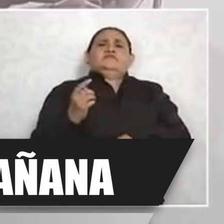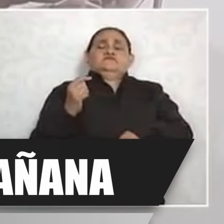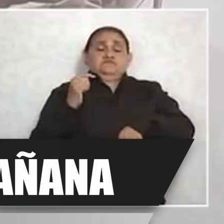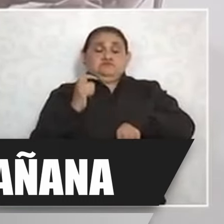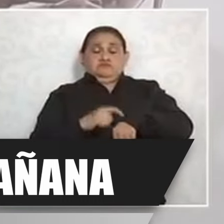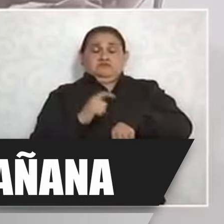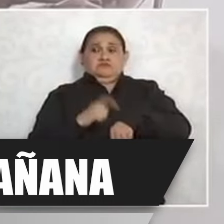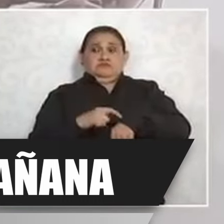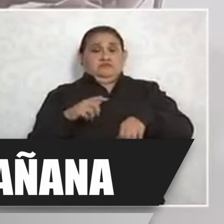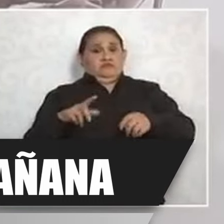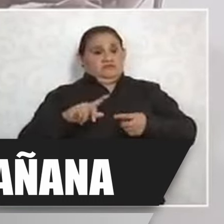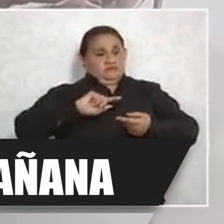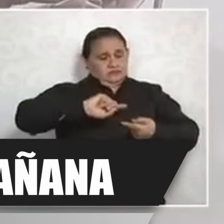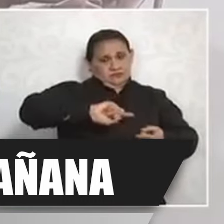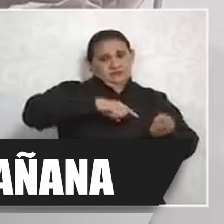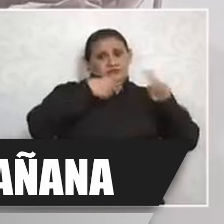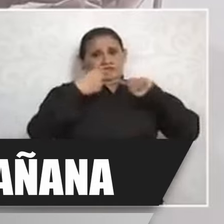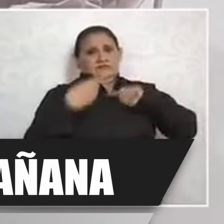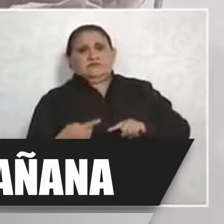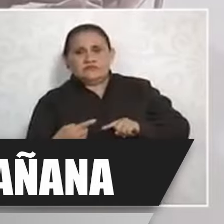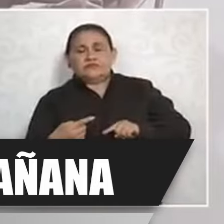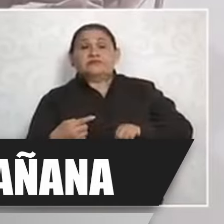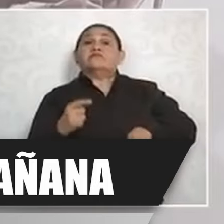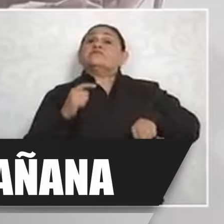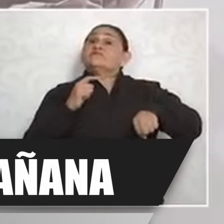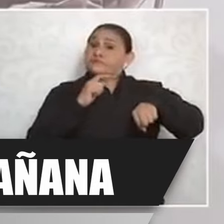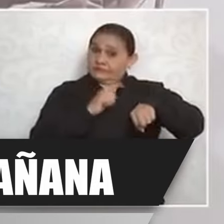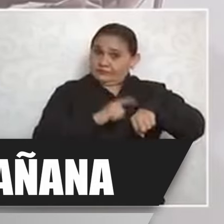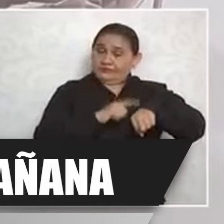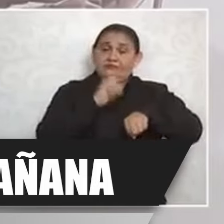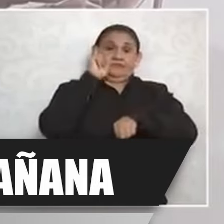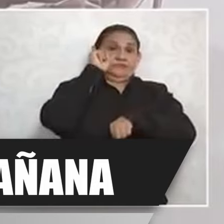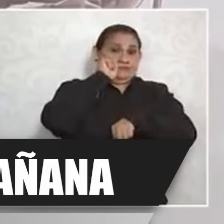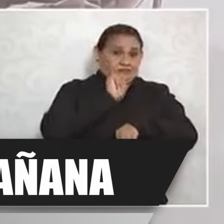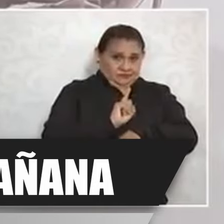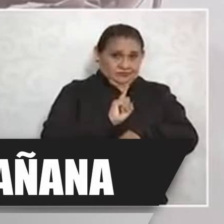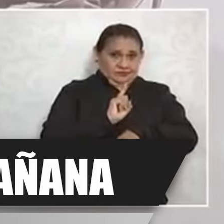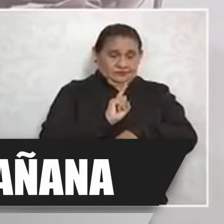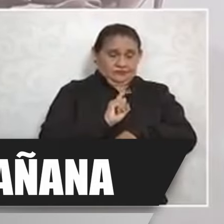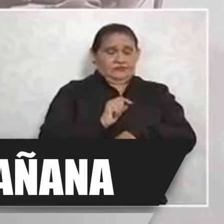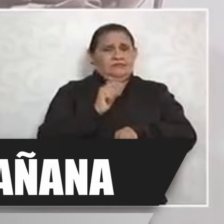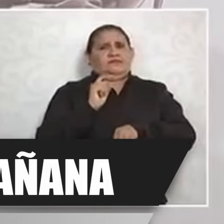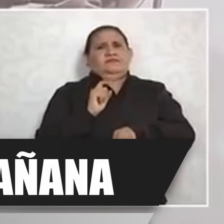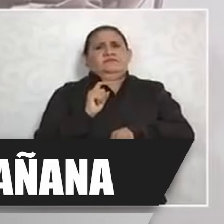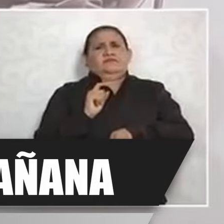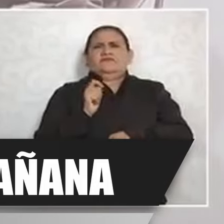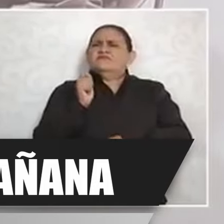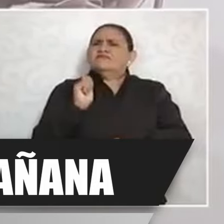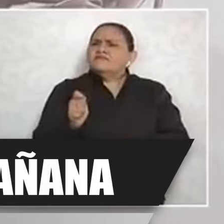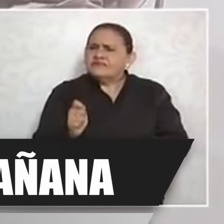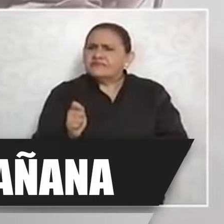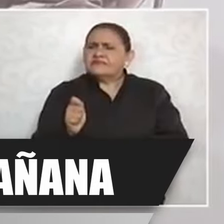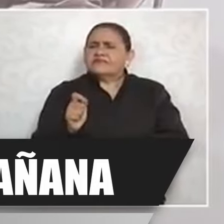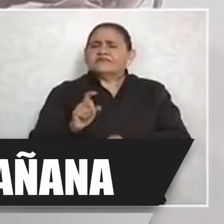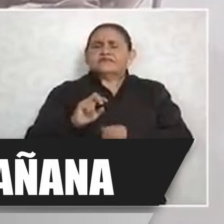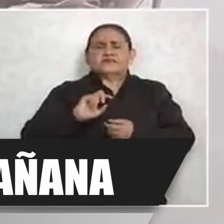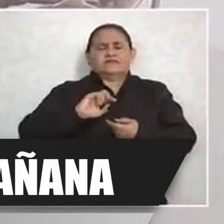transformación y tiempo de mujeres. Tiempo de transformación significa que